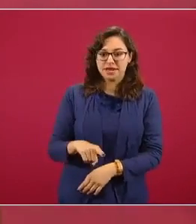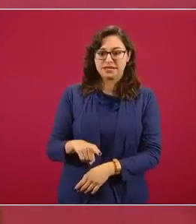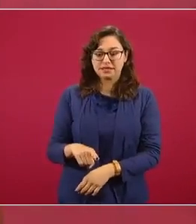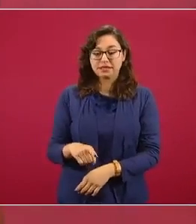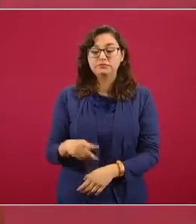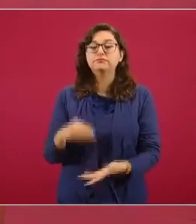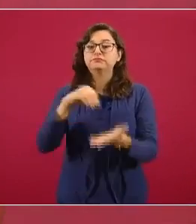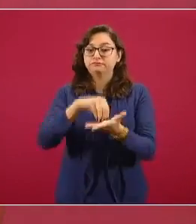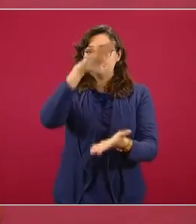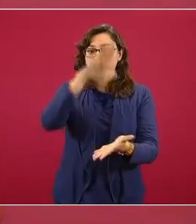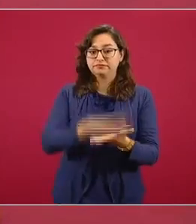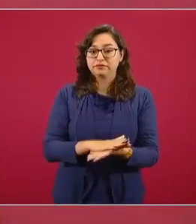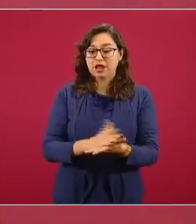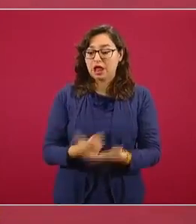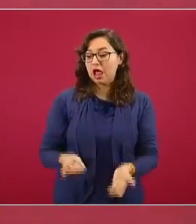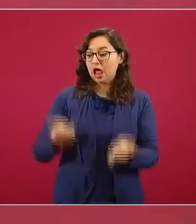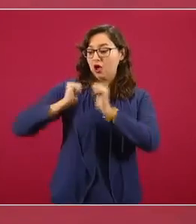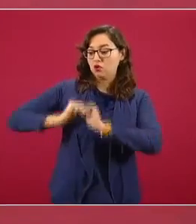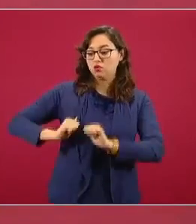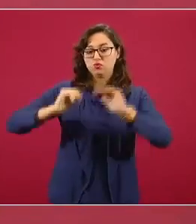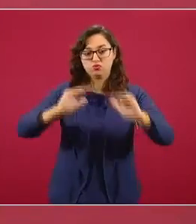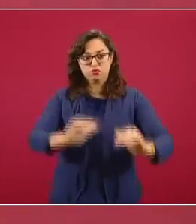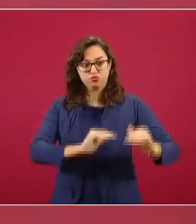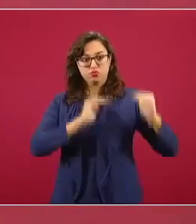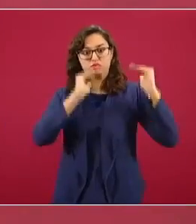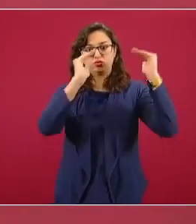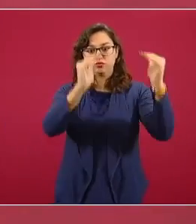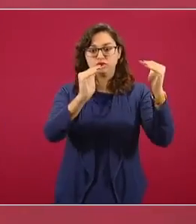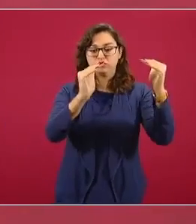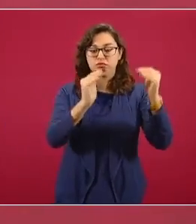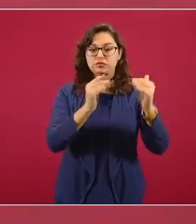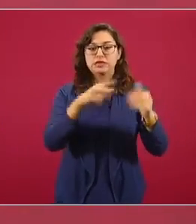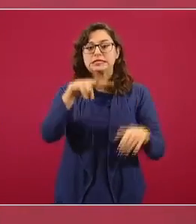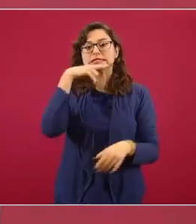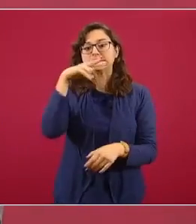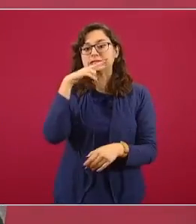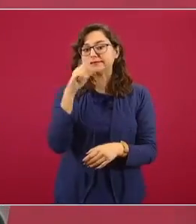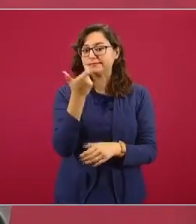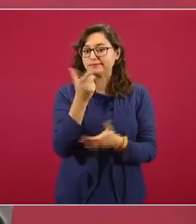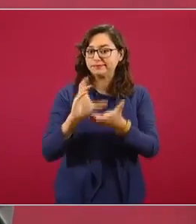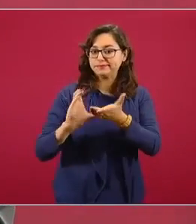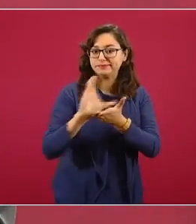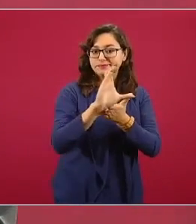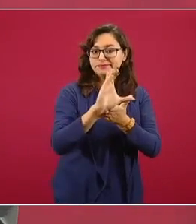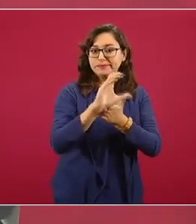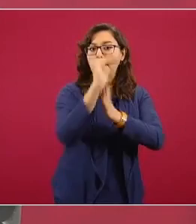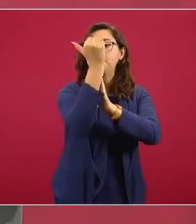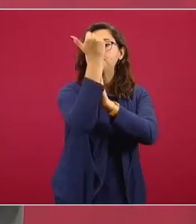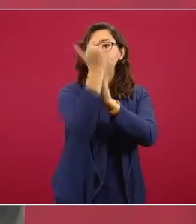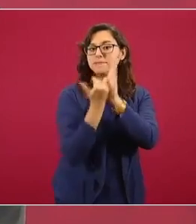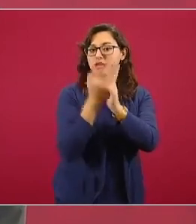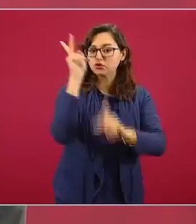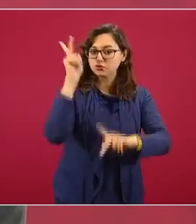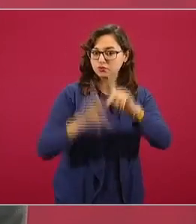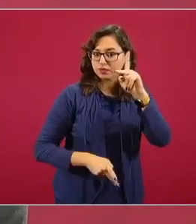altos funcionarios una disminución en el caso del aguinaldo.